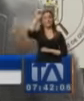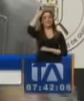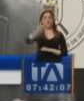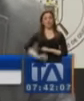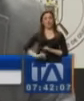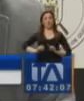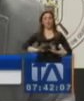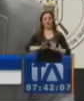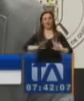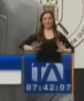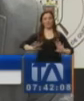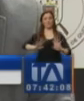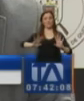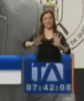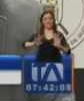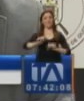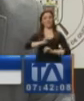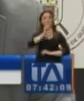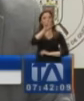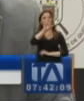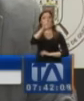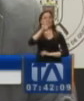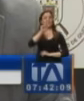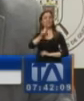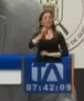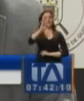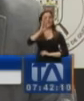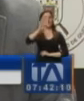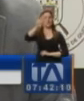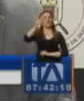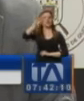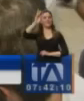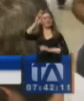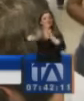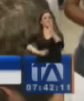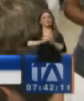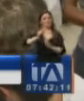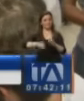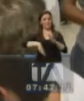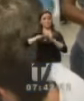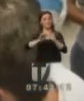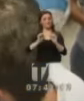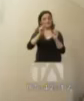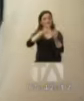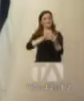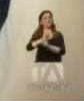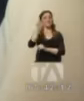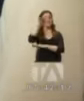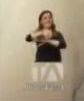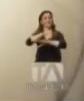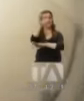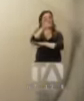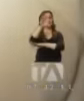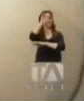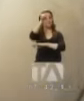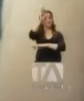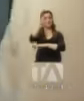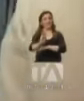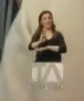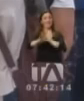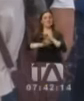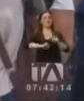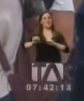aforo registrado en el municipio de Quito, que es 34.646 personas. Y hasta la tarde de este lunes 16 de mayo se habían